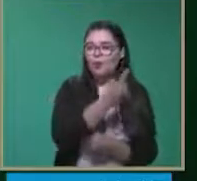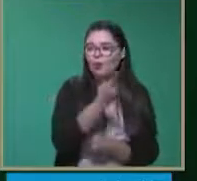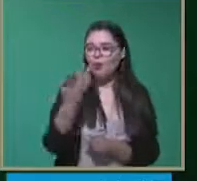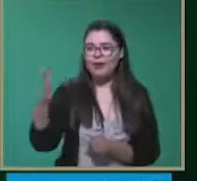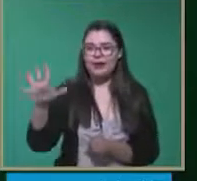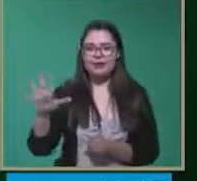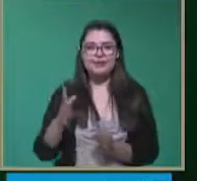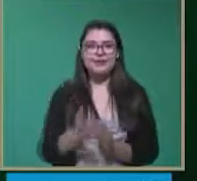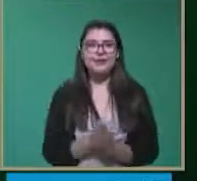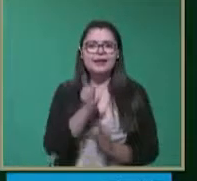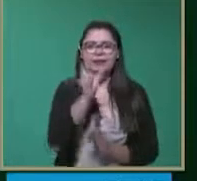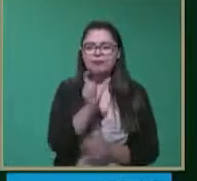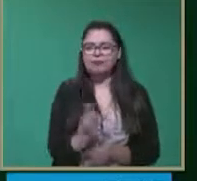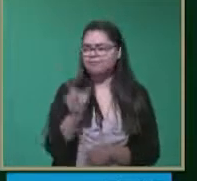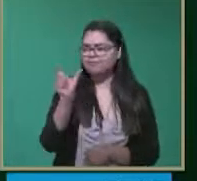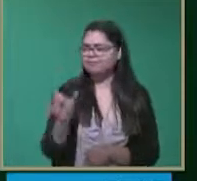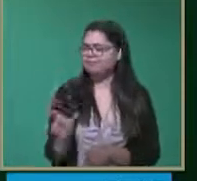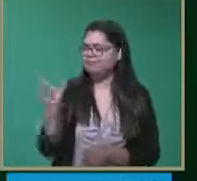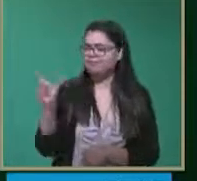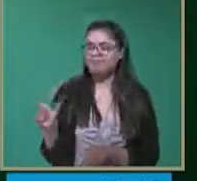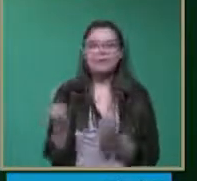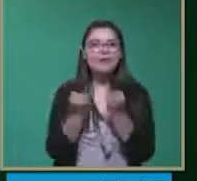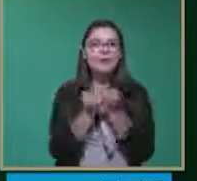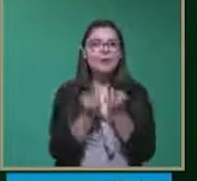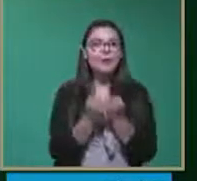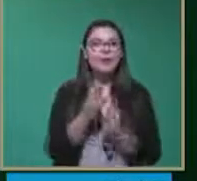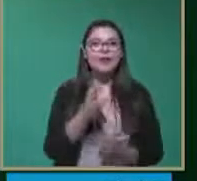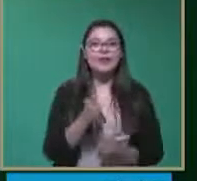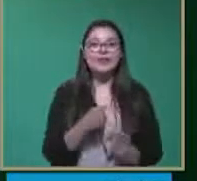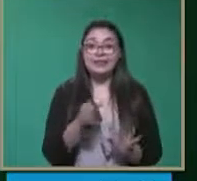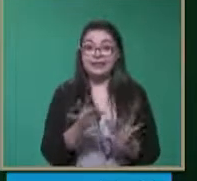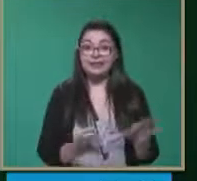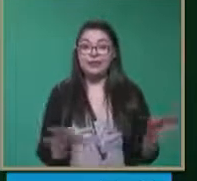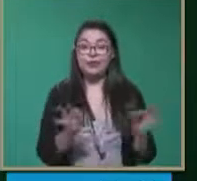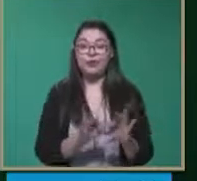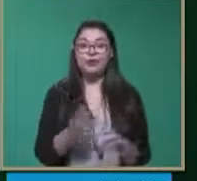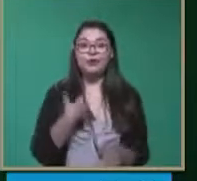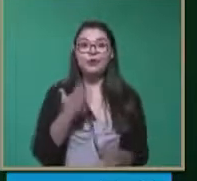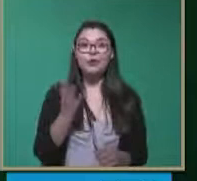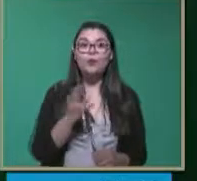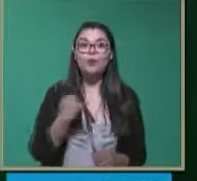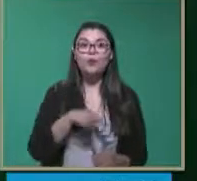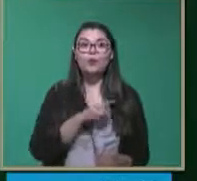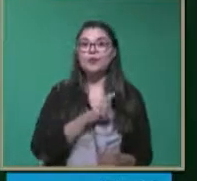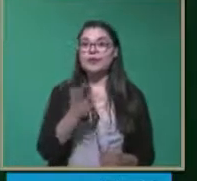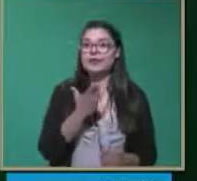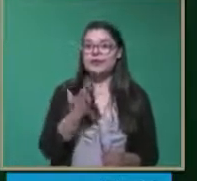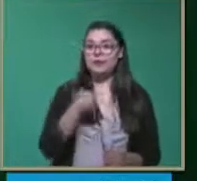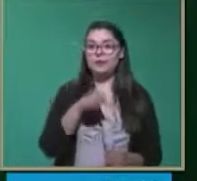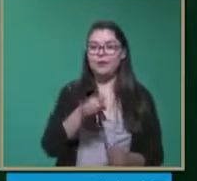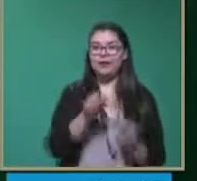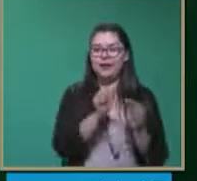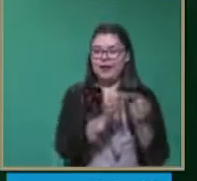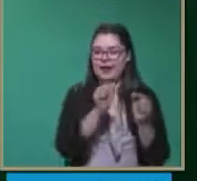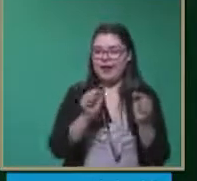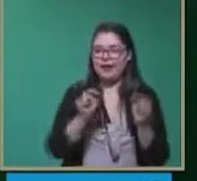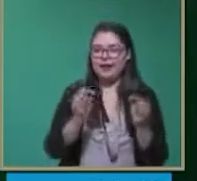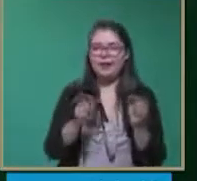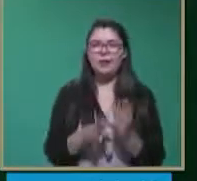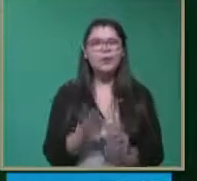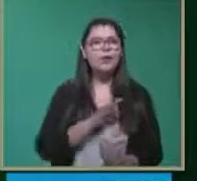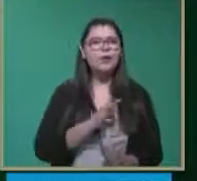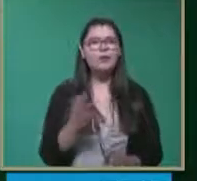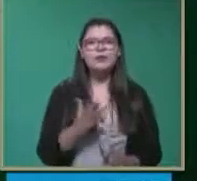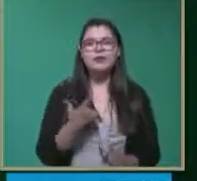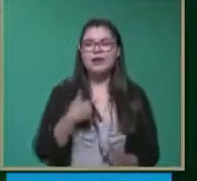están separados a la misma distancia. Esta es una característica muy importante al hacer nosotros nuestras rectas. La podemos hacer en la cuadrícula de